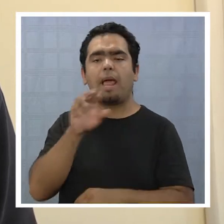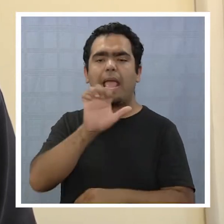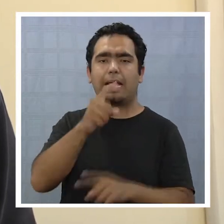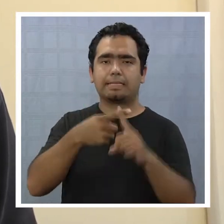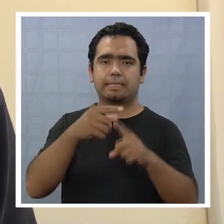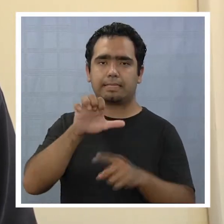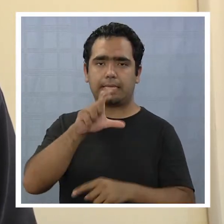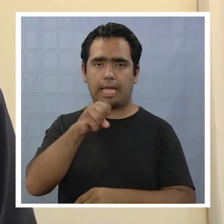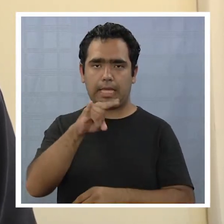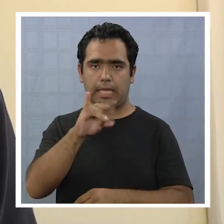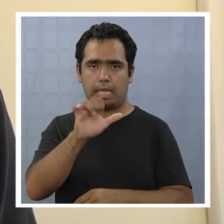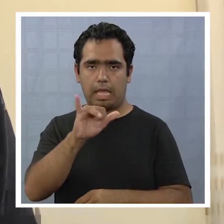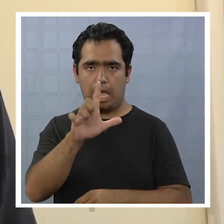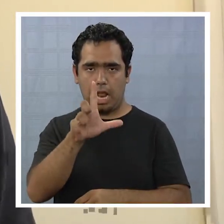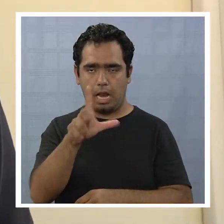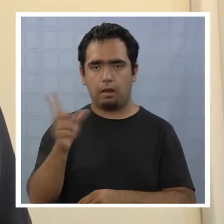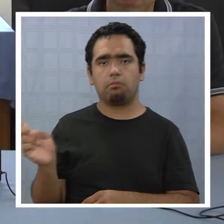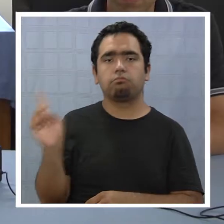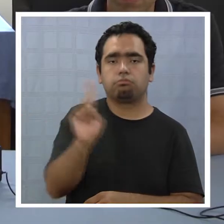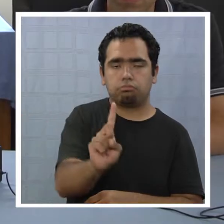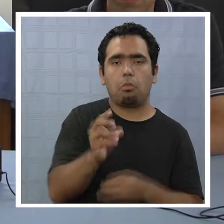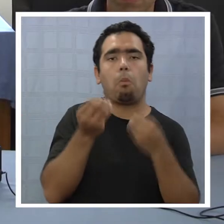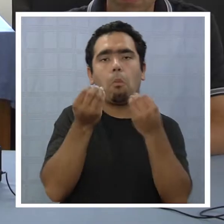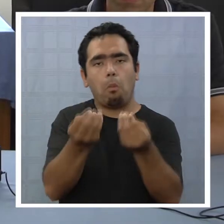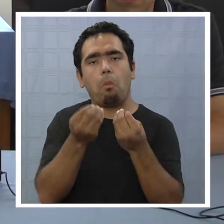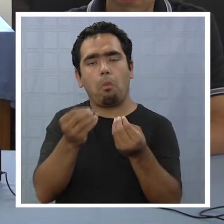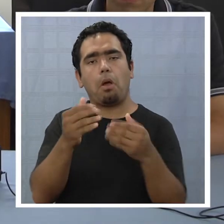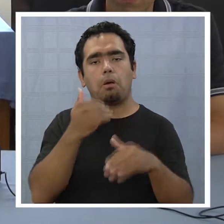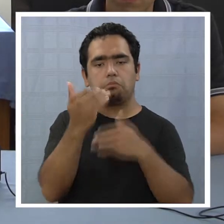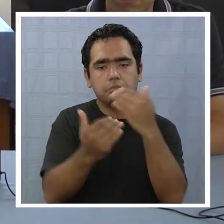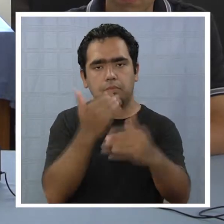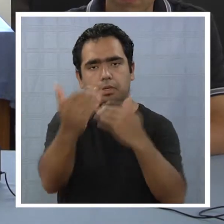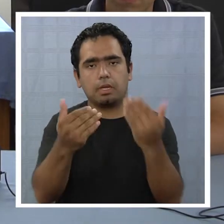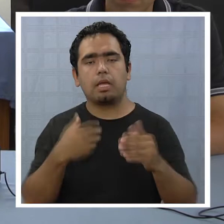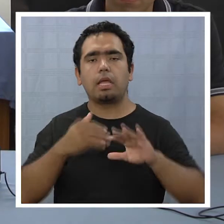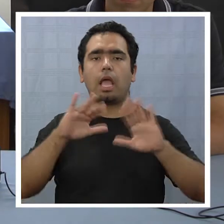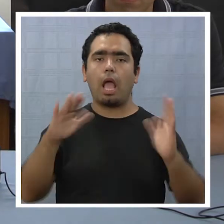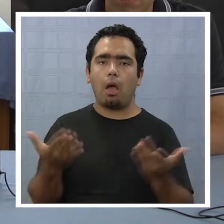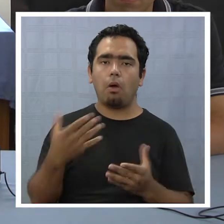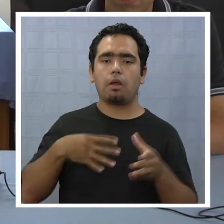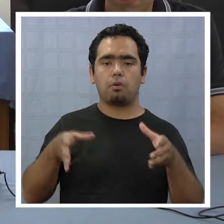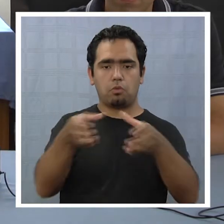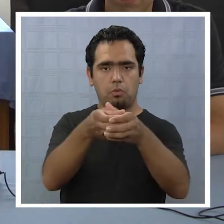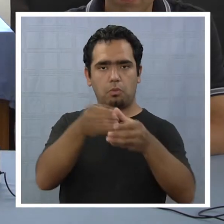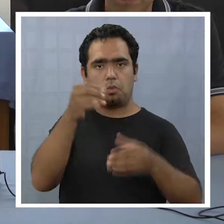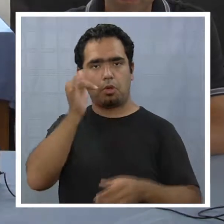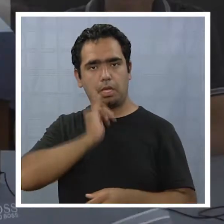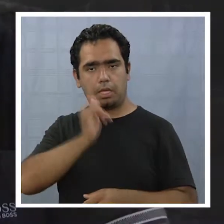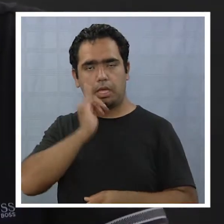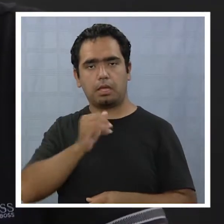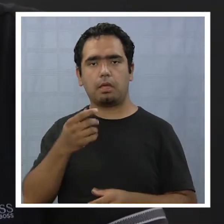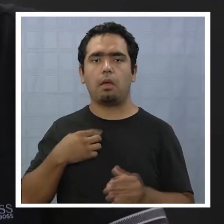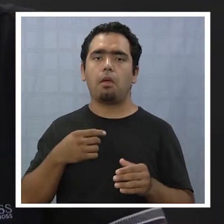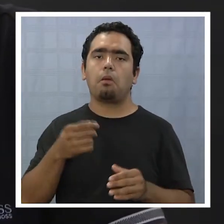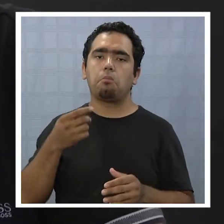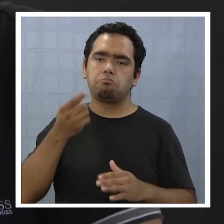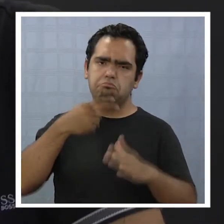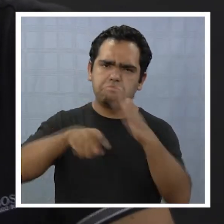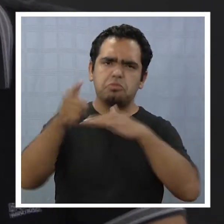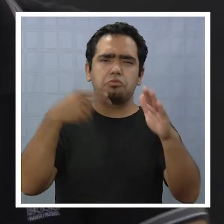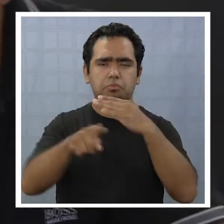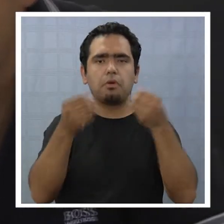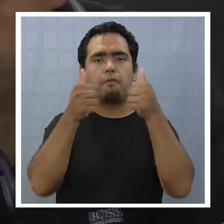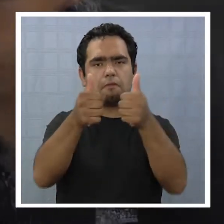acoplar a estos jugadores y al funcionamiento del equipo y Deporte Iquique pueda tener buenos resultados este semestre. El jugador se